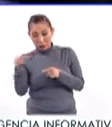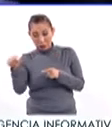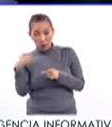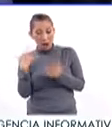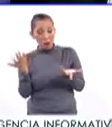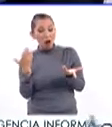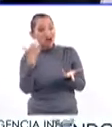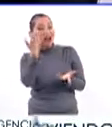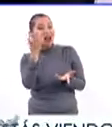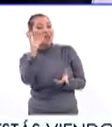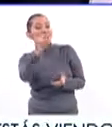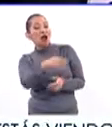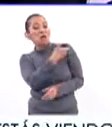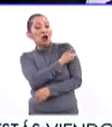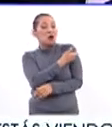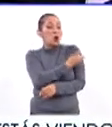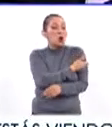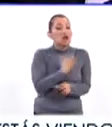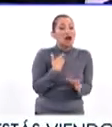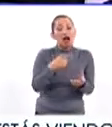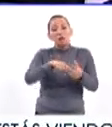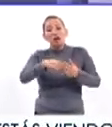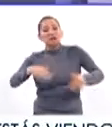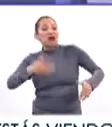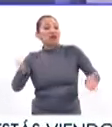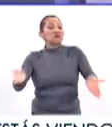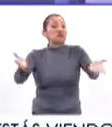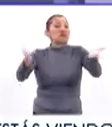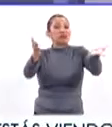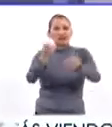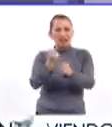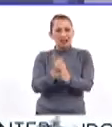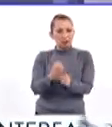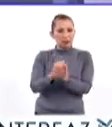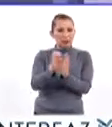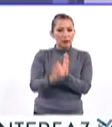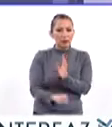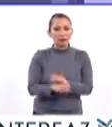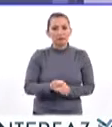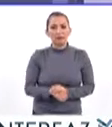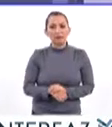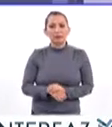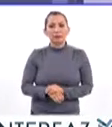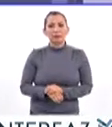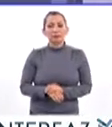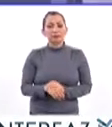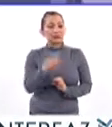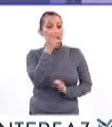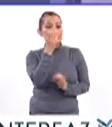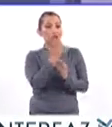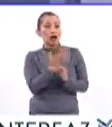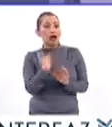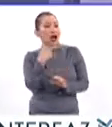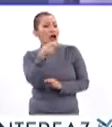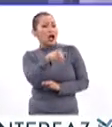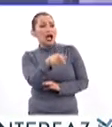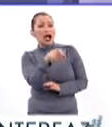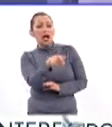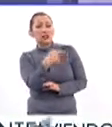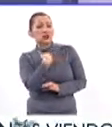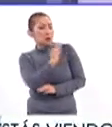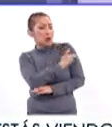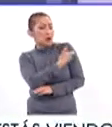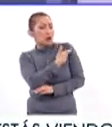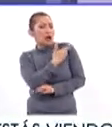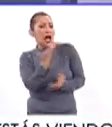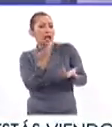de esta corriente antivacunas, ¿no?, que han empezado a surgir en los últimos años, como por ejemplo que es mediante eso que se